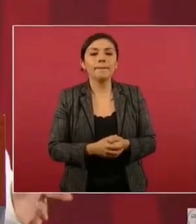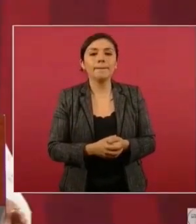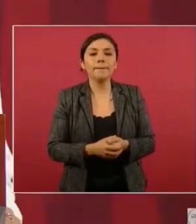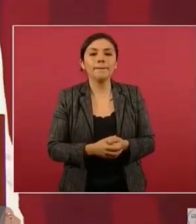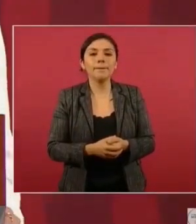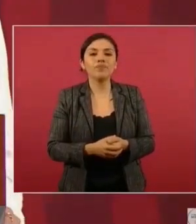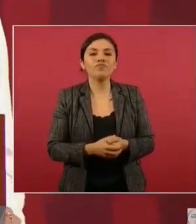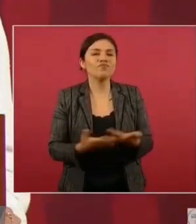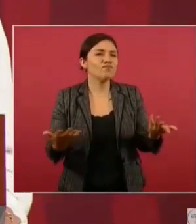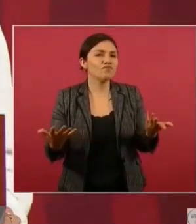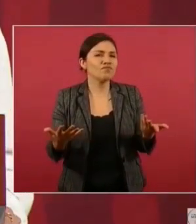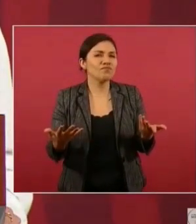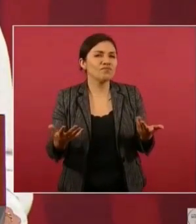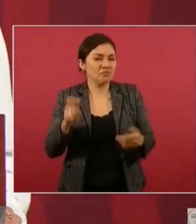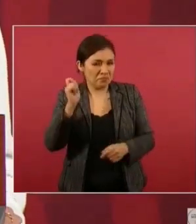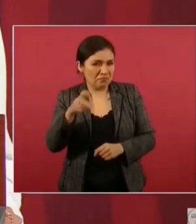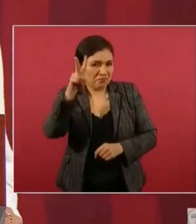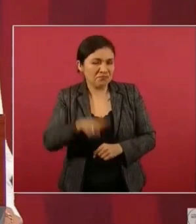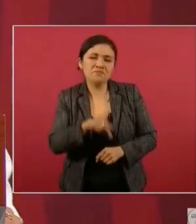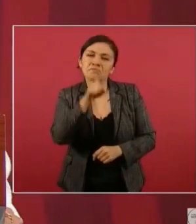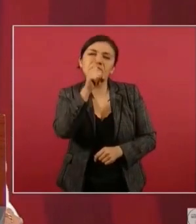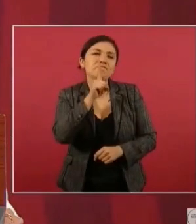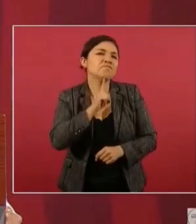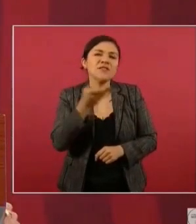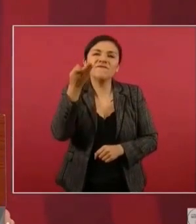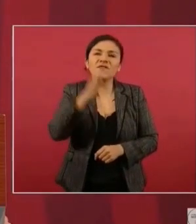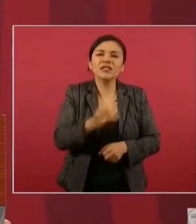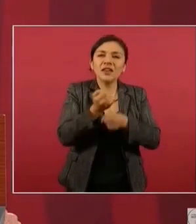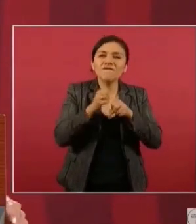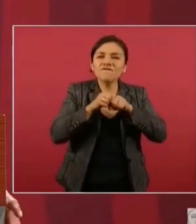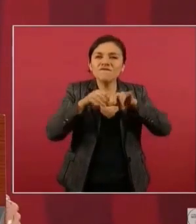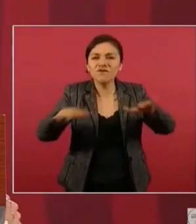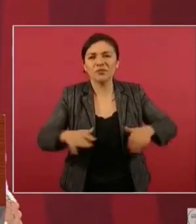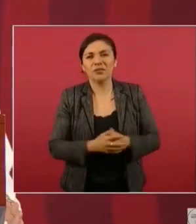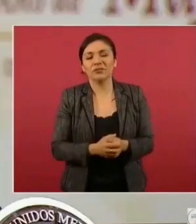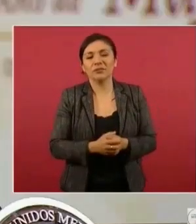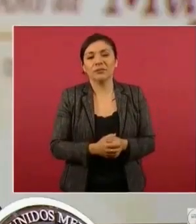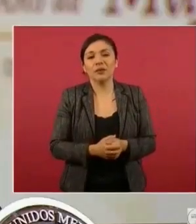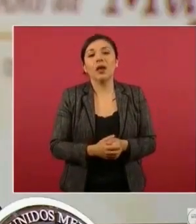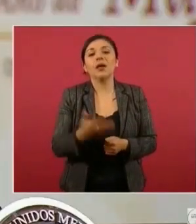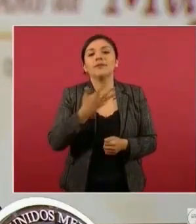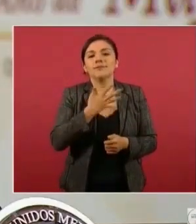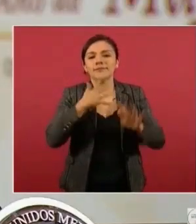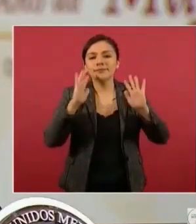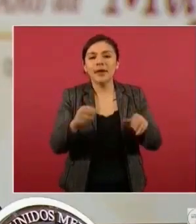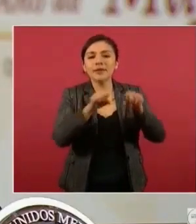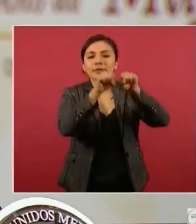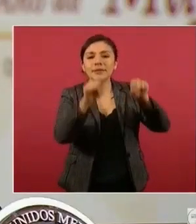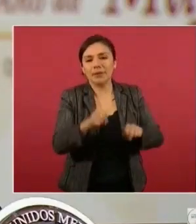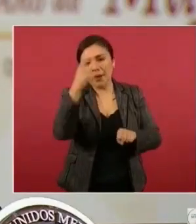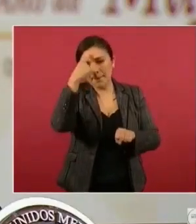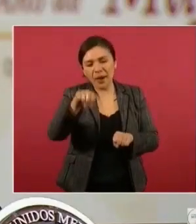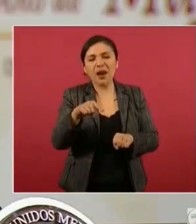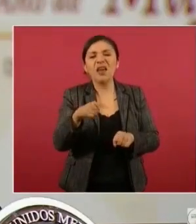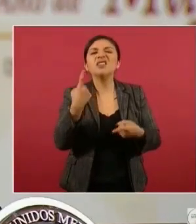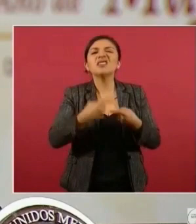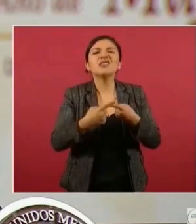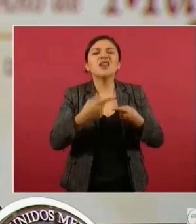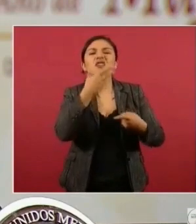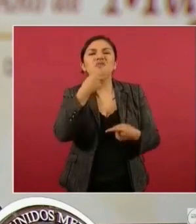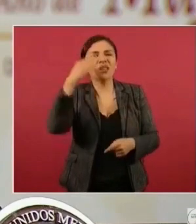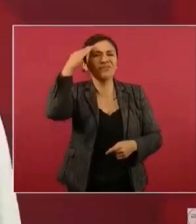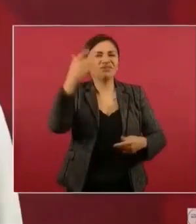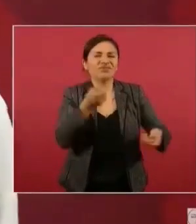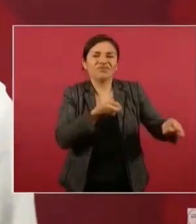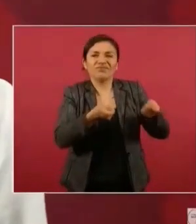pues existe infoem ya la iniciativa del sistema pública de radiodifusión dirigida por regenera villamil